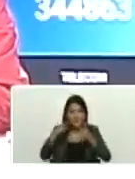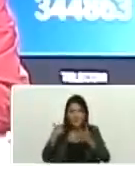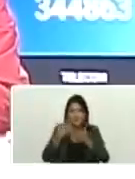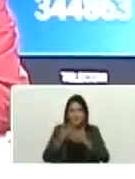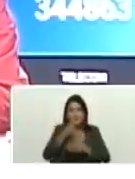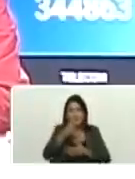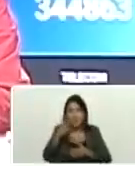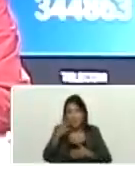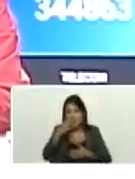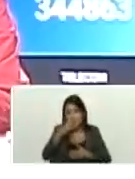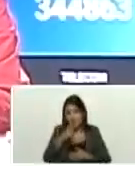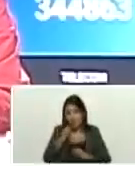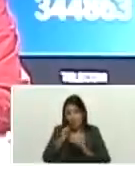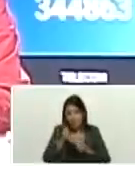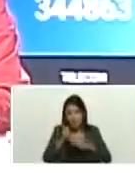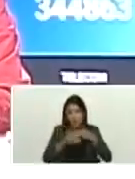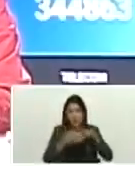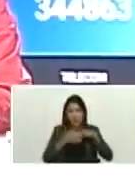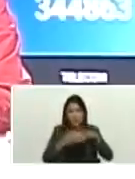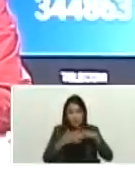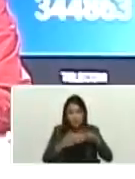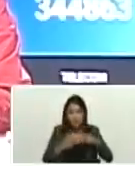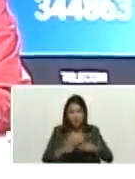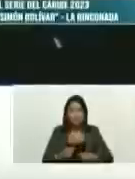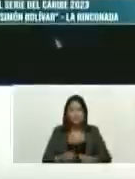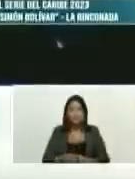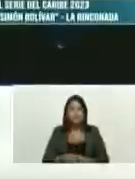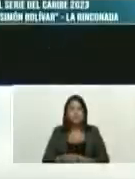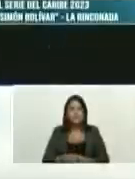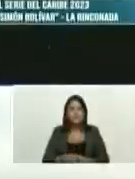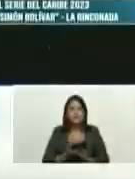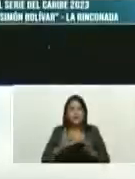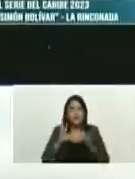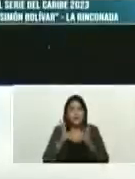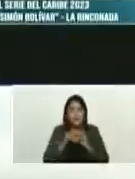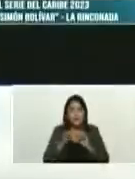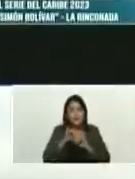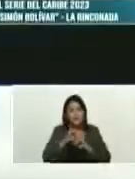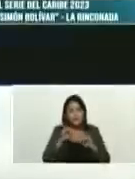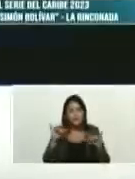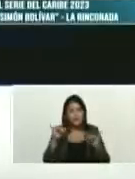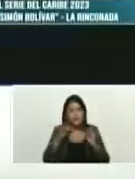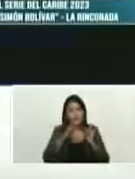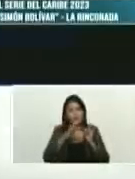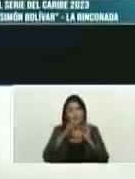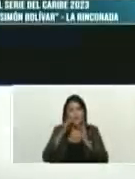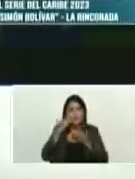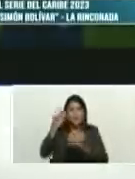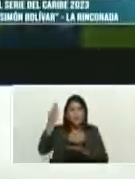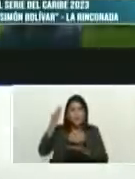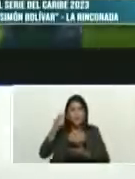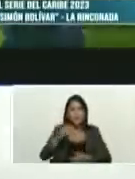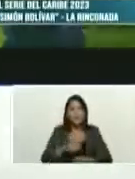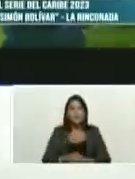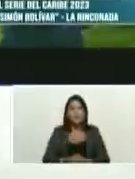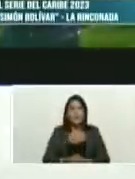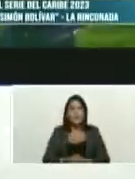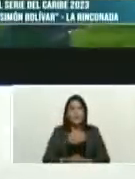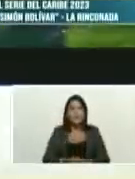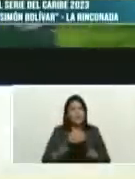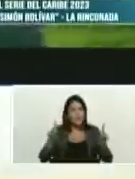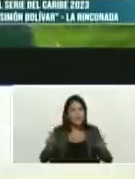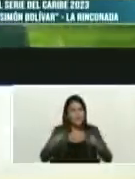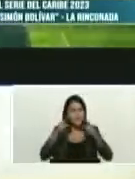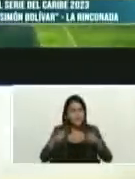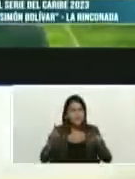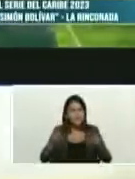24 años del inicio de este camino revolucionario, nos vamos a despedir con el canto de otro gigante, con el canto